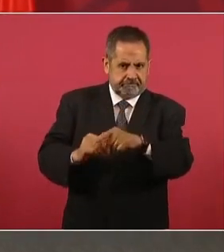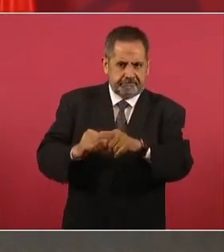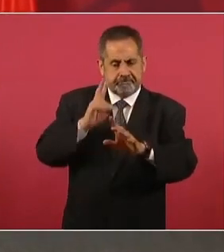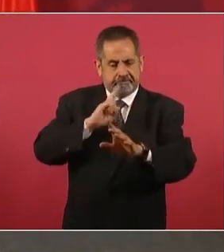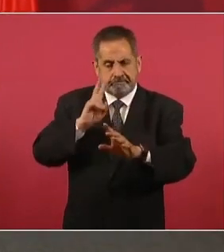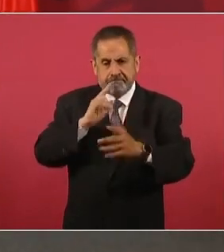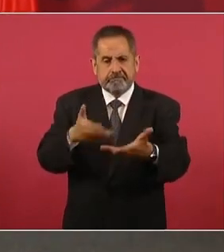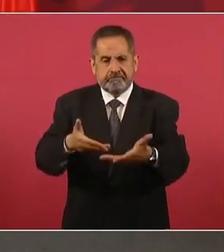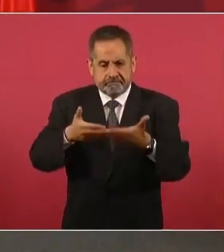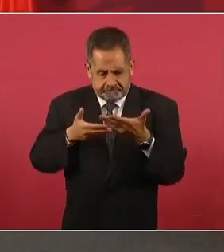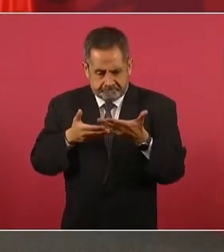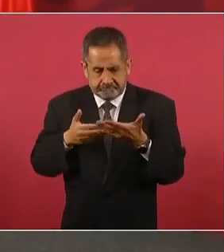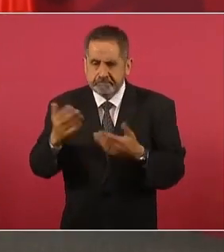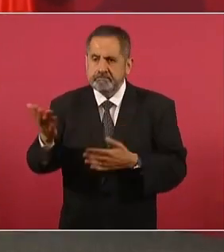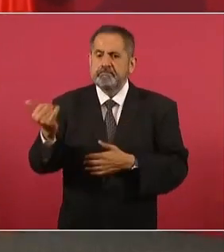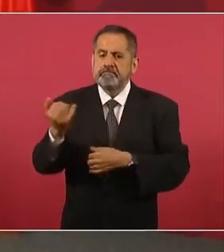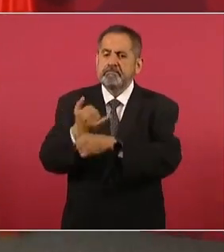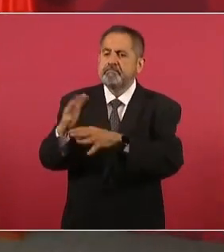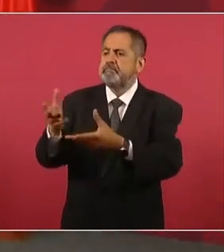y que tengamos un informe